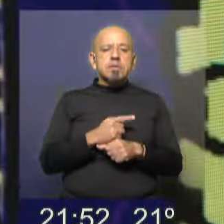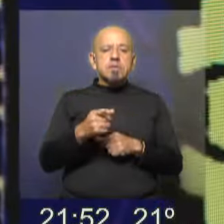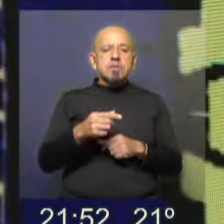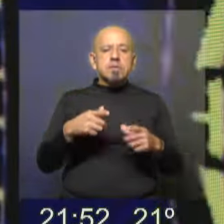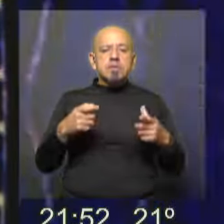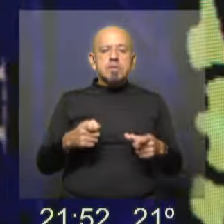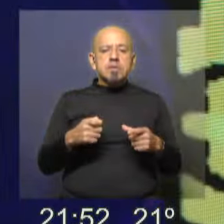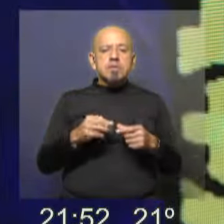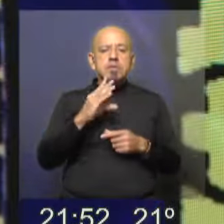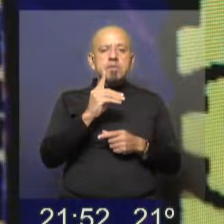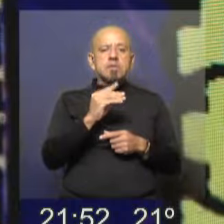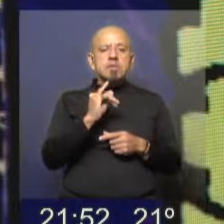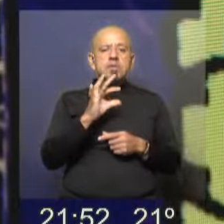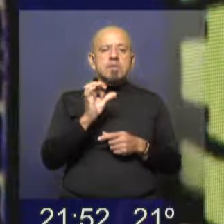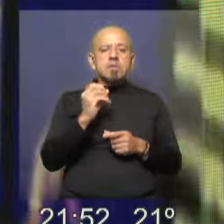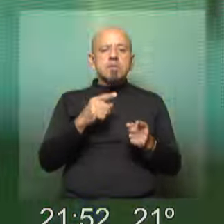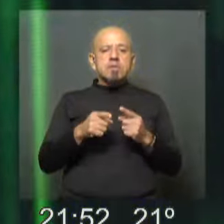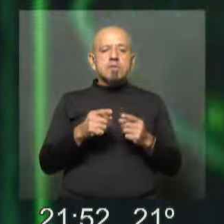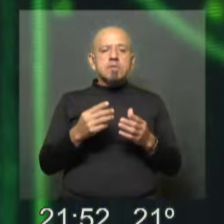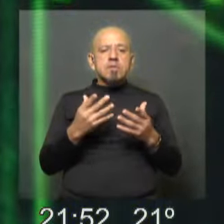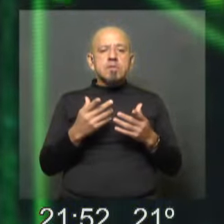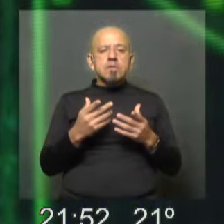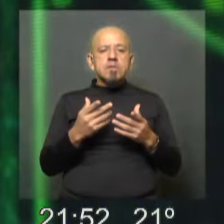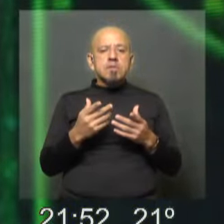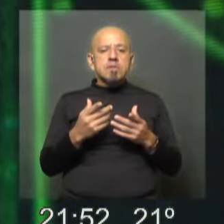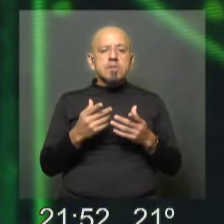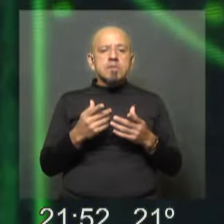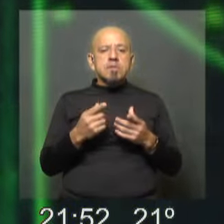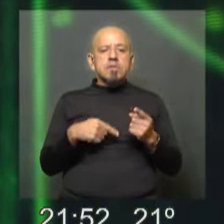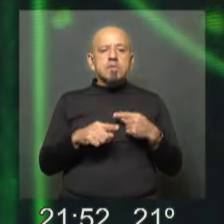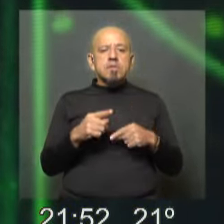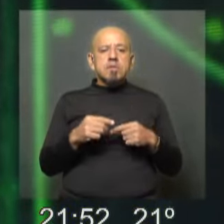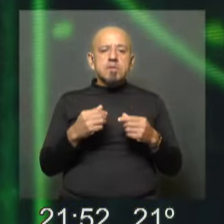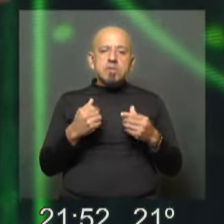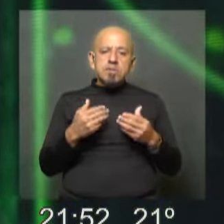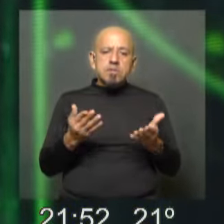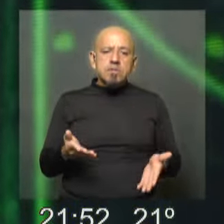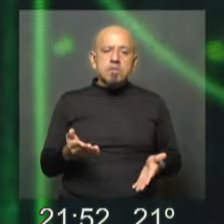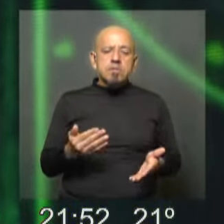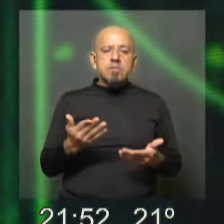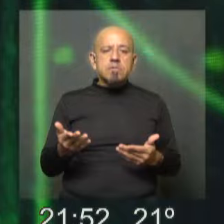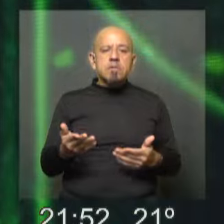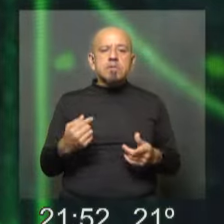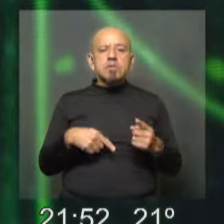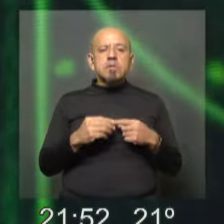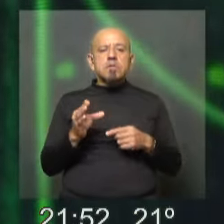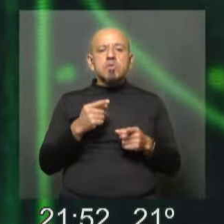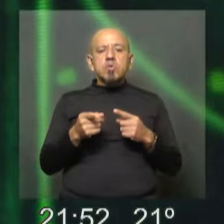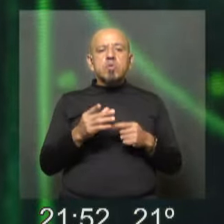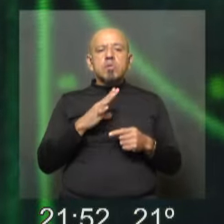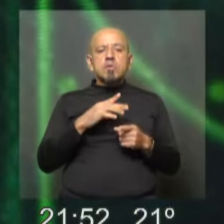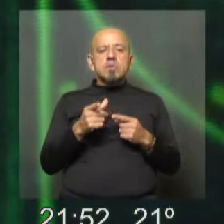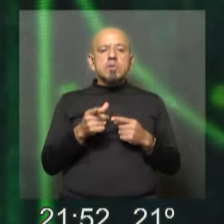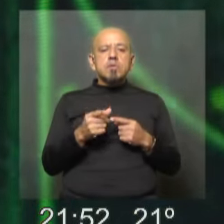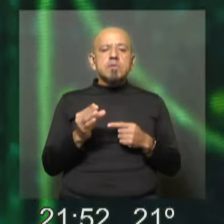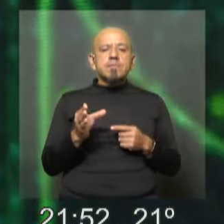soy media picaflor con los estilos, como que... viene un poco más ambient, un poco más electrónico, como que todo viene por ahí,